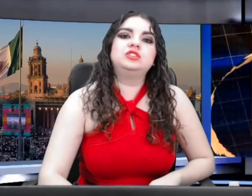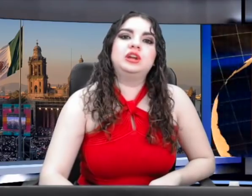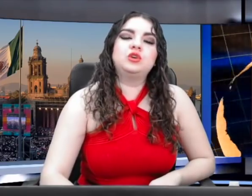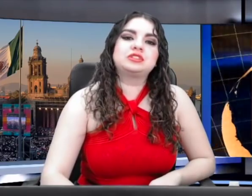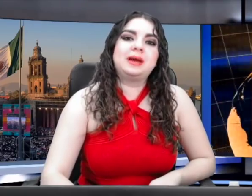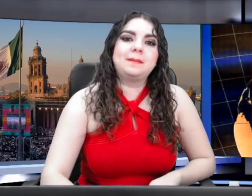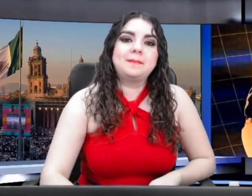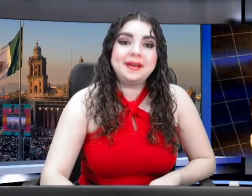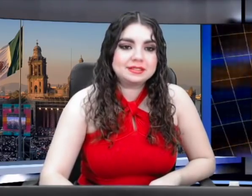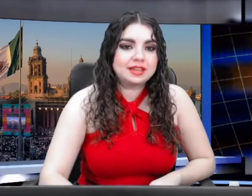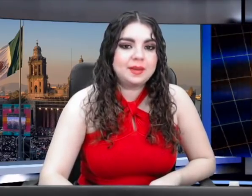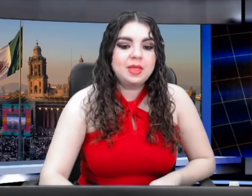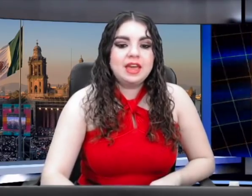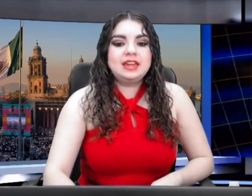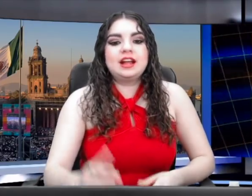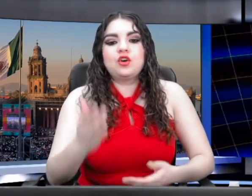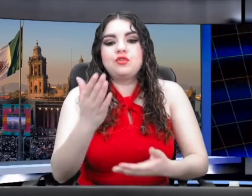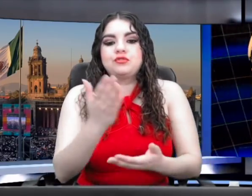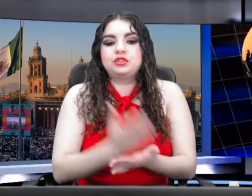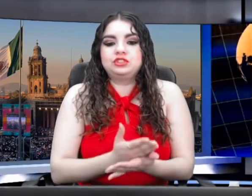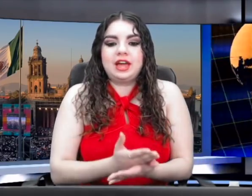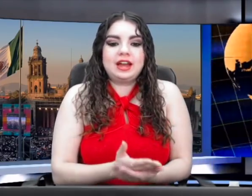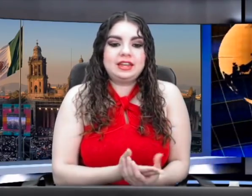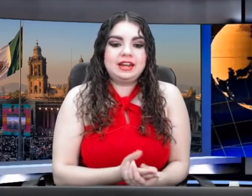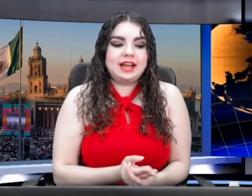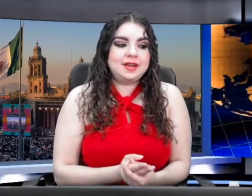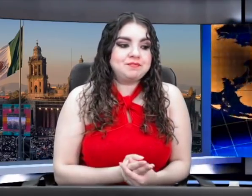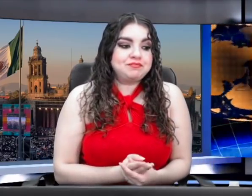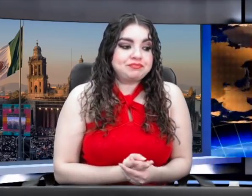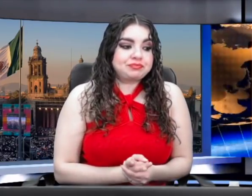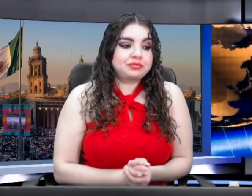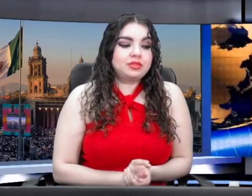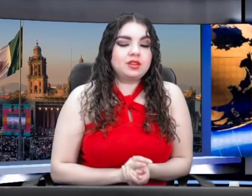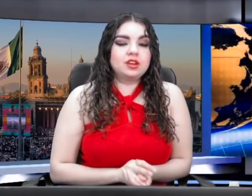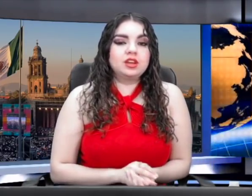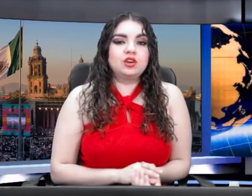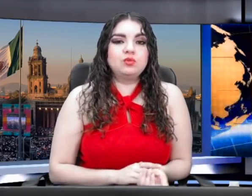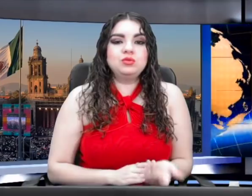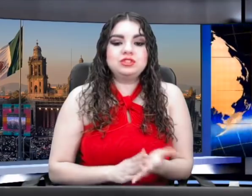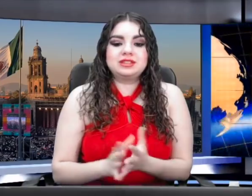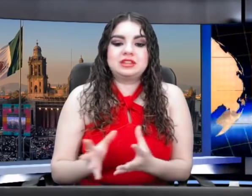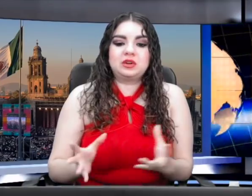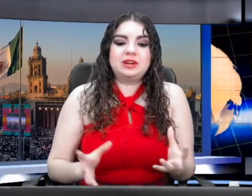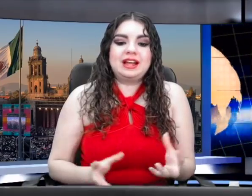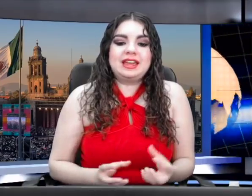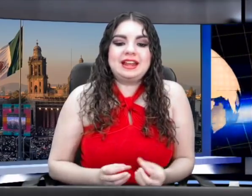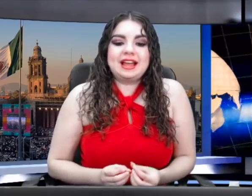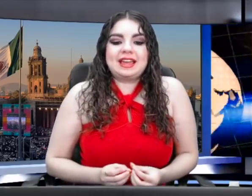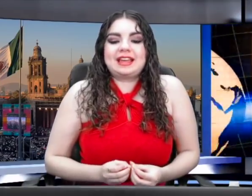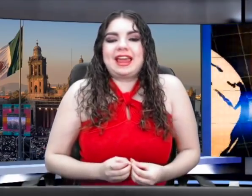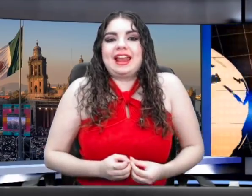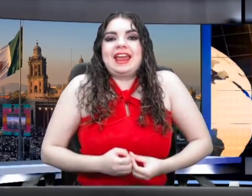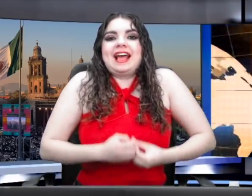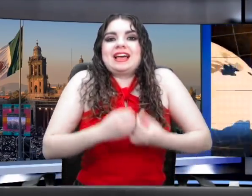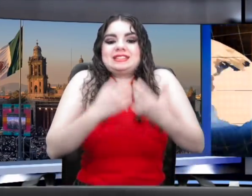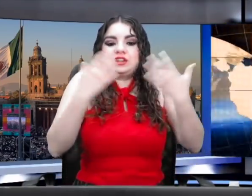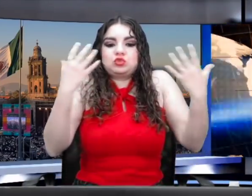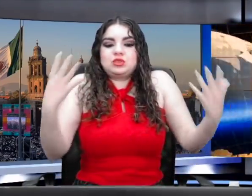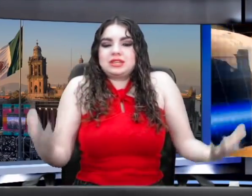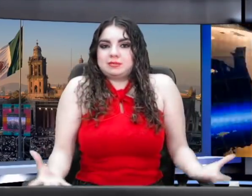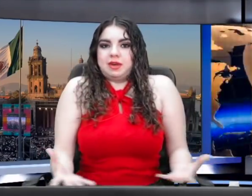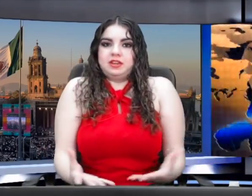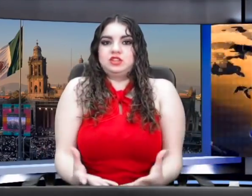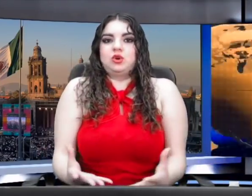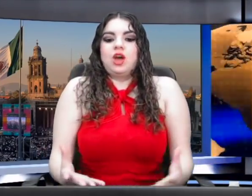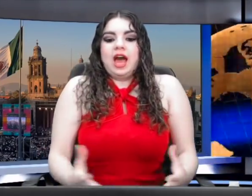no hace otra cosa más que ir a confrontar, ir a, ¿cómo decirlo?, ir a querer hacer